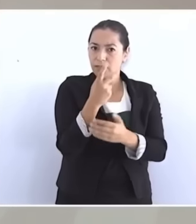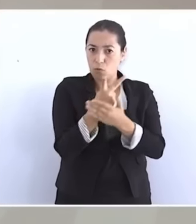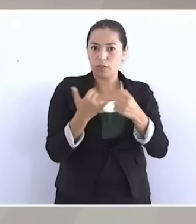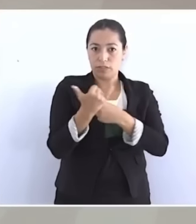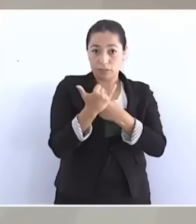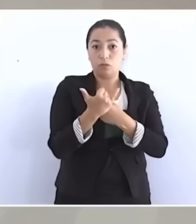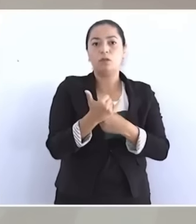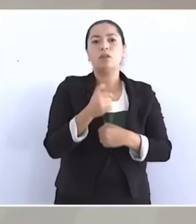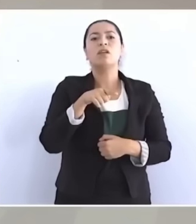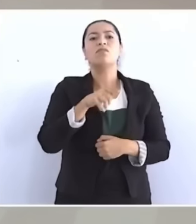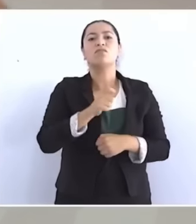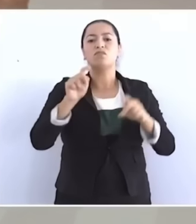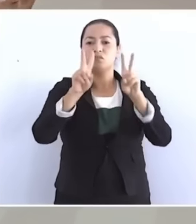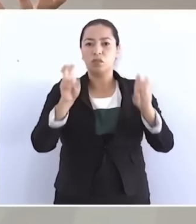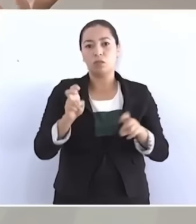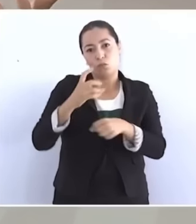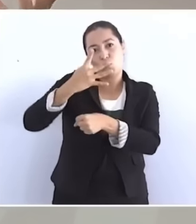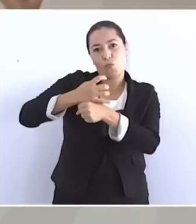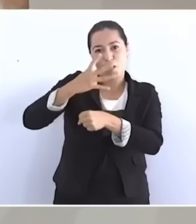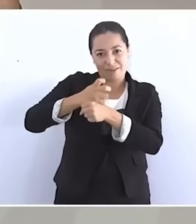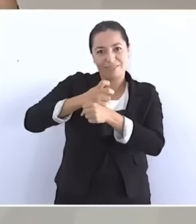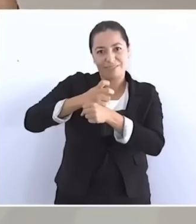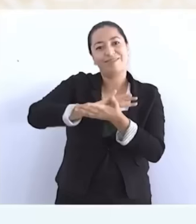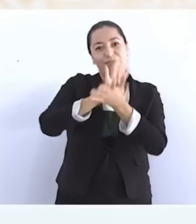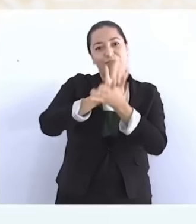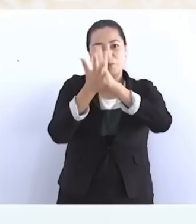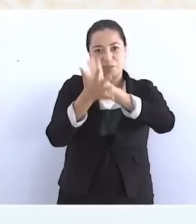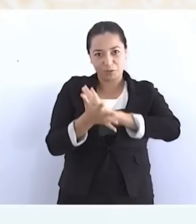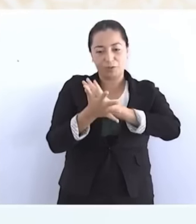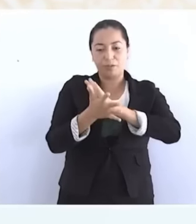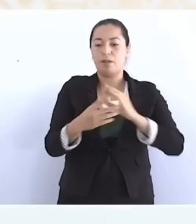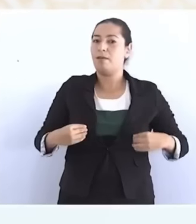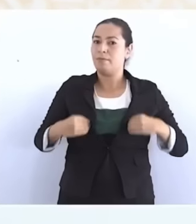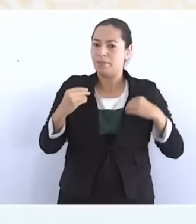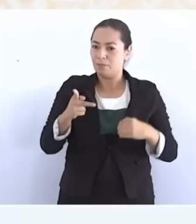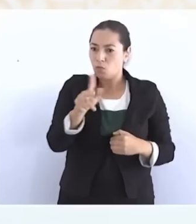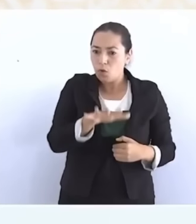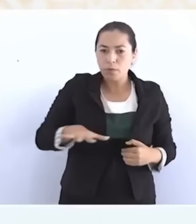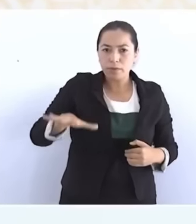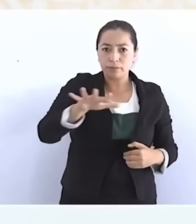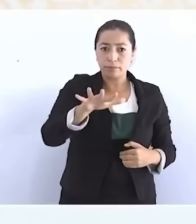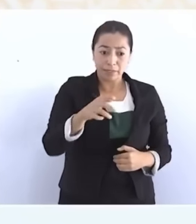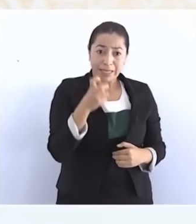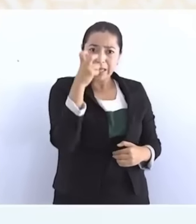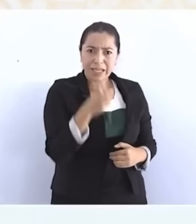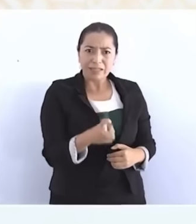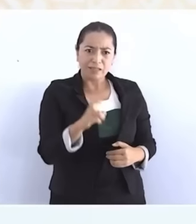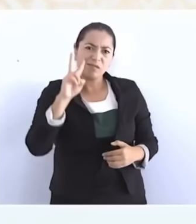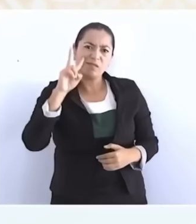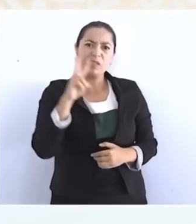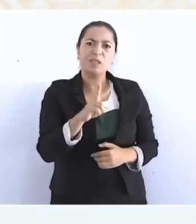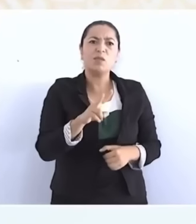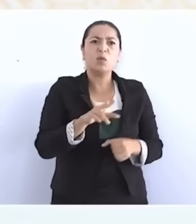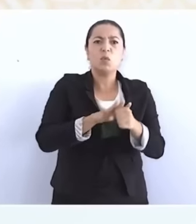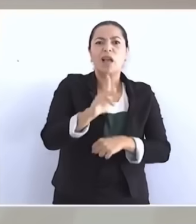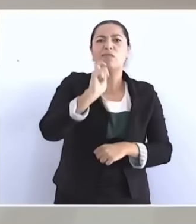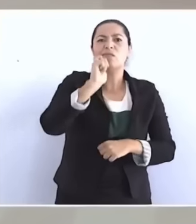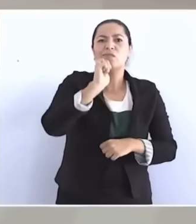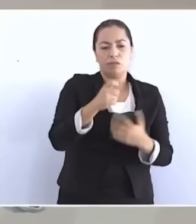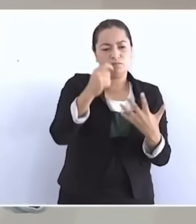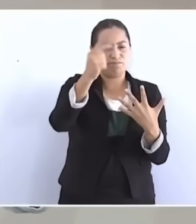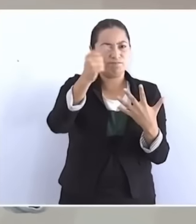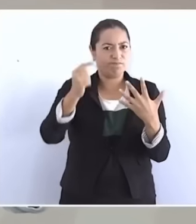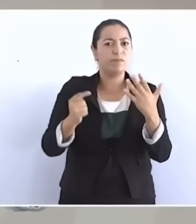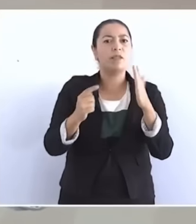vida pública. Y esa continuidad tiene que ver con principios, con causas. Ustedes saben cuáles